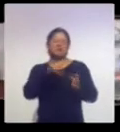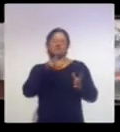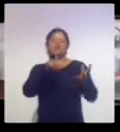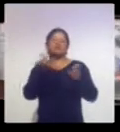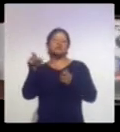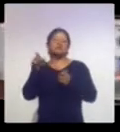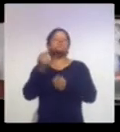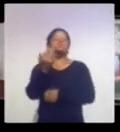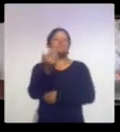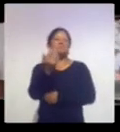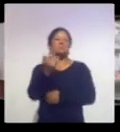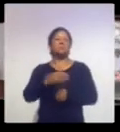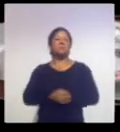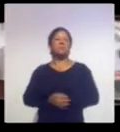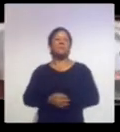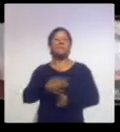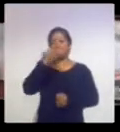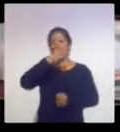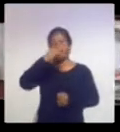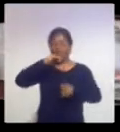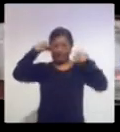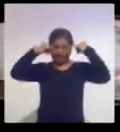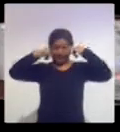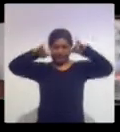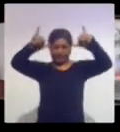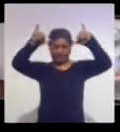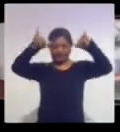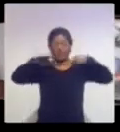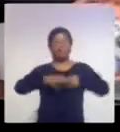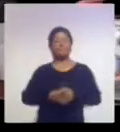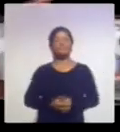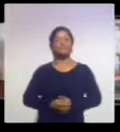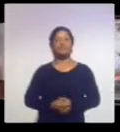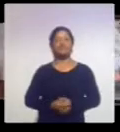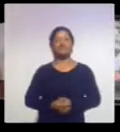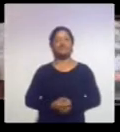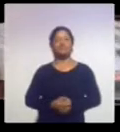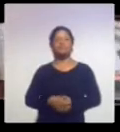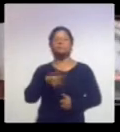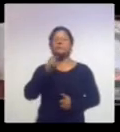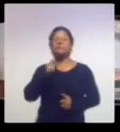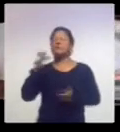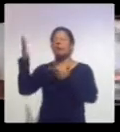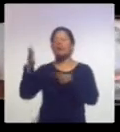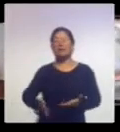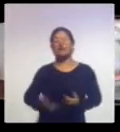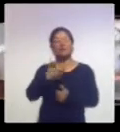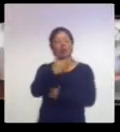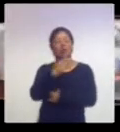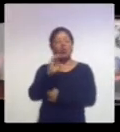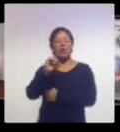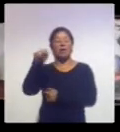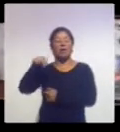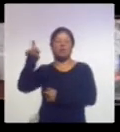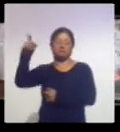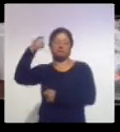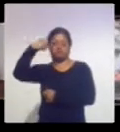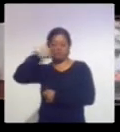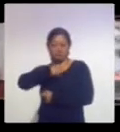1750, la fiesta de toros había sido lo que trajo Hernán Cortés a México, que